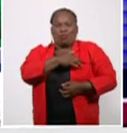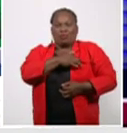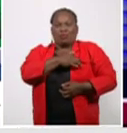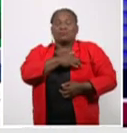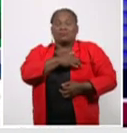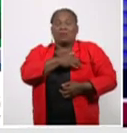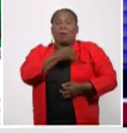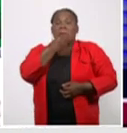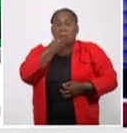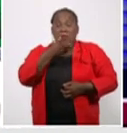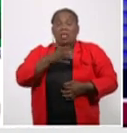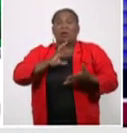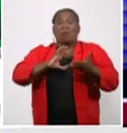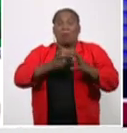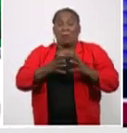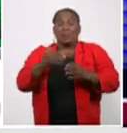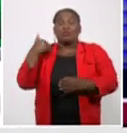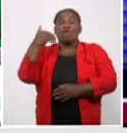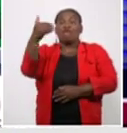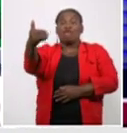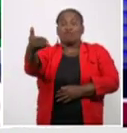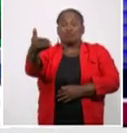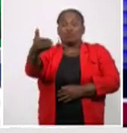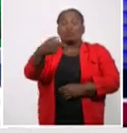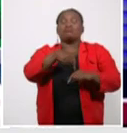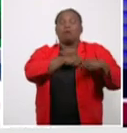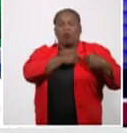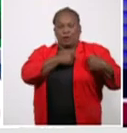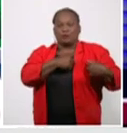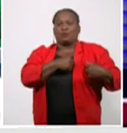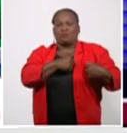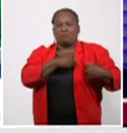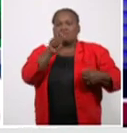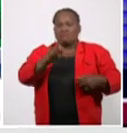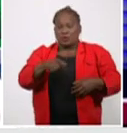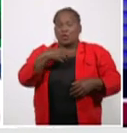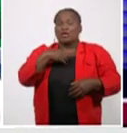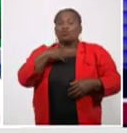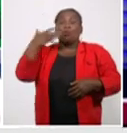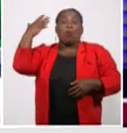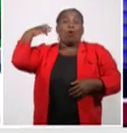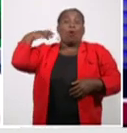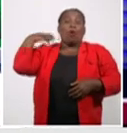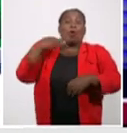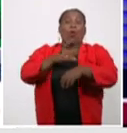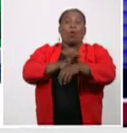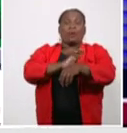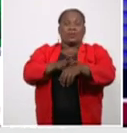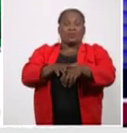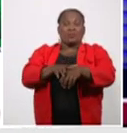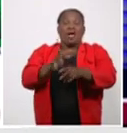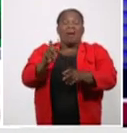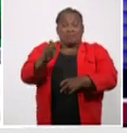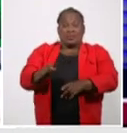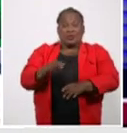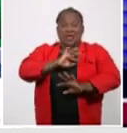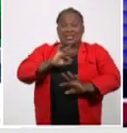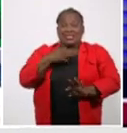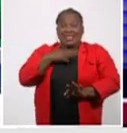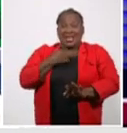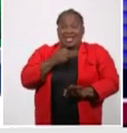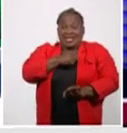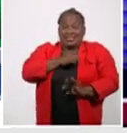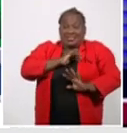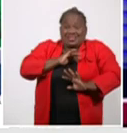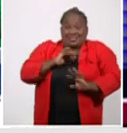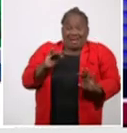complicaciones cardíacas en el futuro. Si es una persona que ya previamente tiene alguna afectación del corazón, pues todavía un